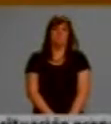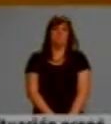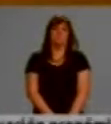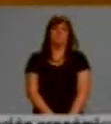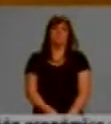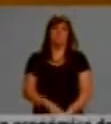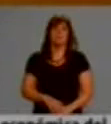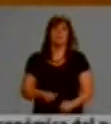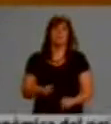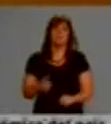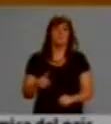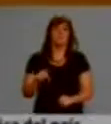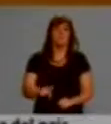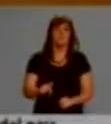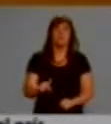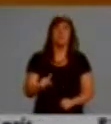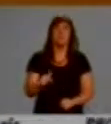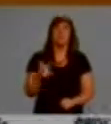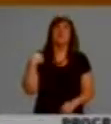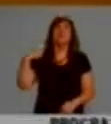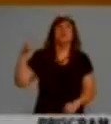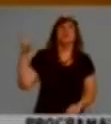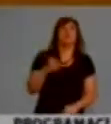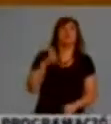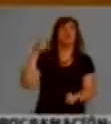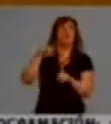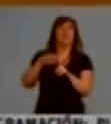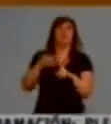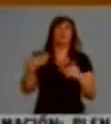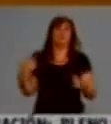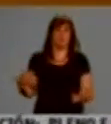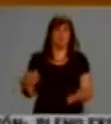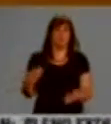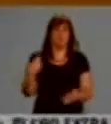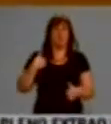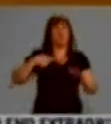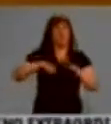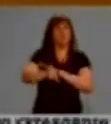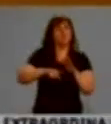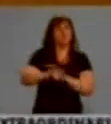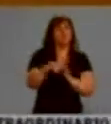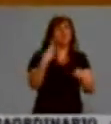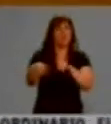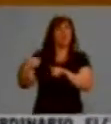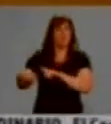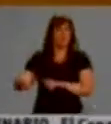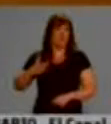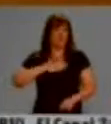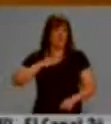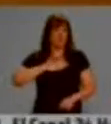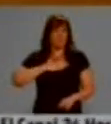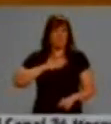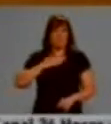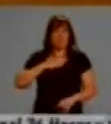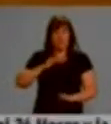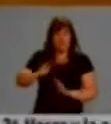Estamos aquí para administrar unos bienes que ni son suyos, señor Pérez Rubalcaba, ni son